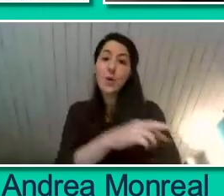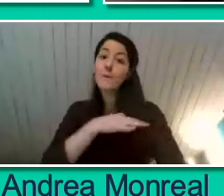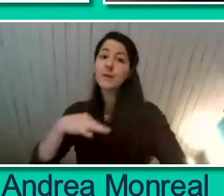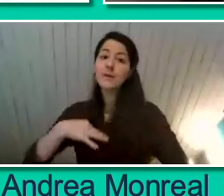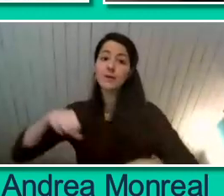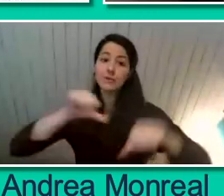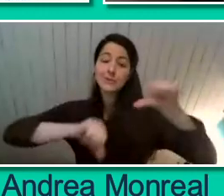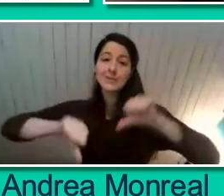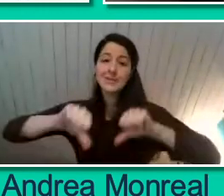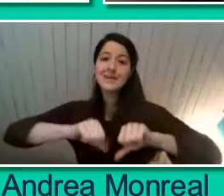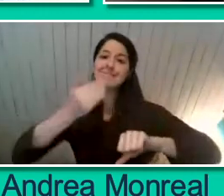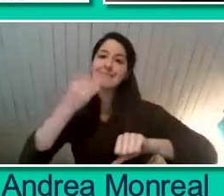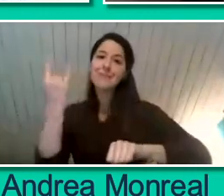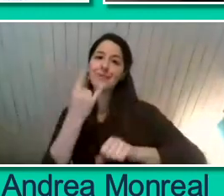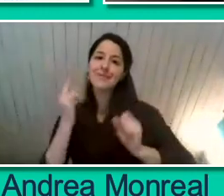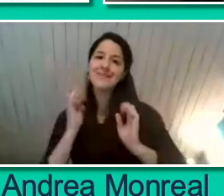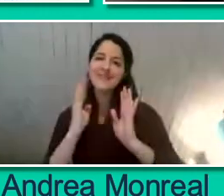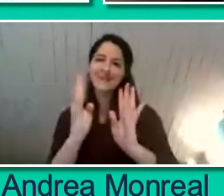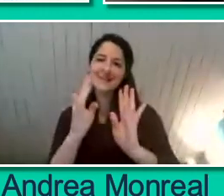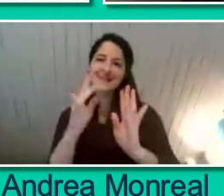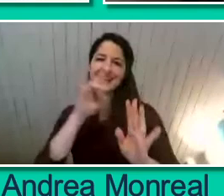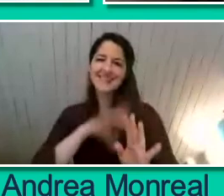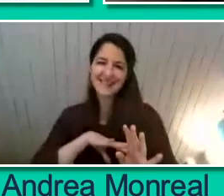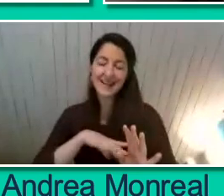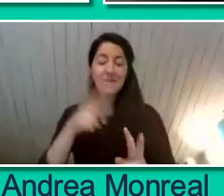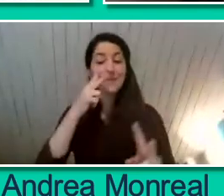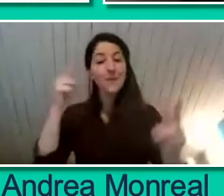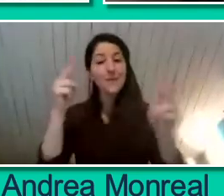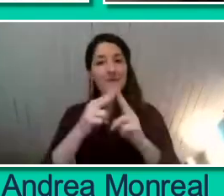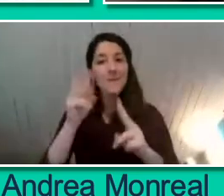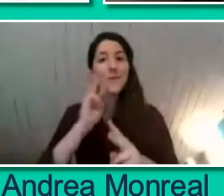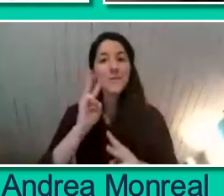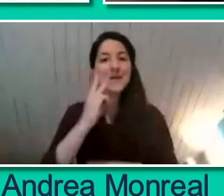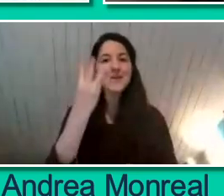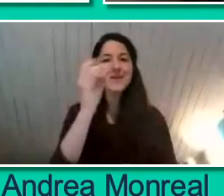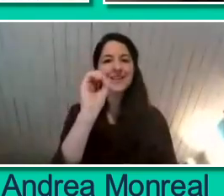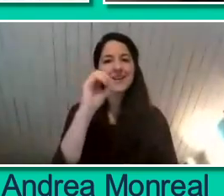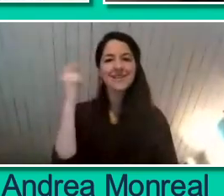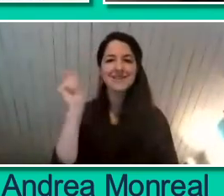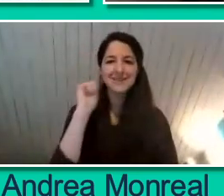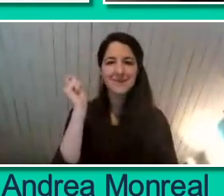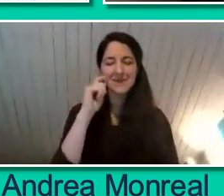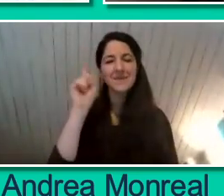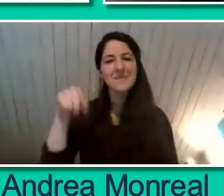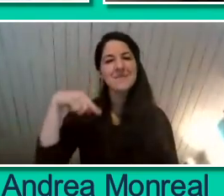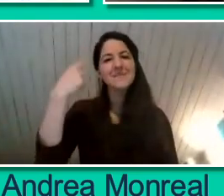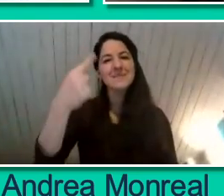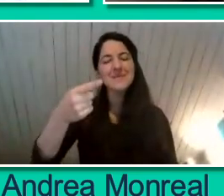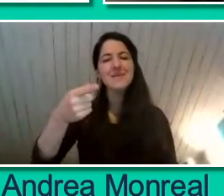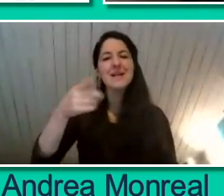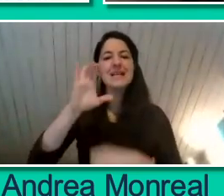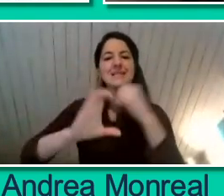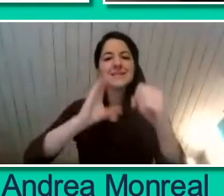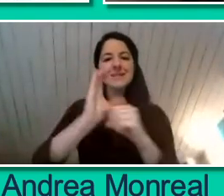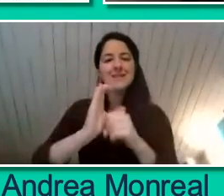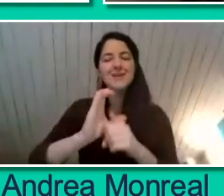Chile. Y nos vemos el miércoles 30 de septiembre para continuar con nuestro ciclo de Ciencia Abierta.